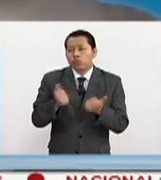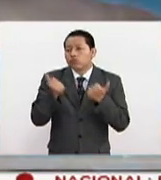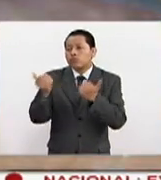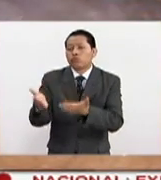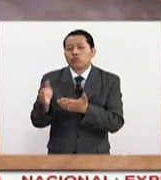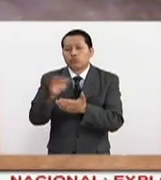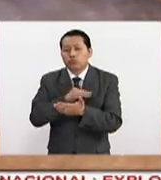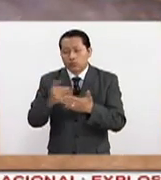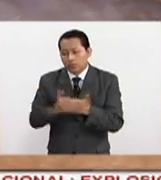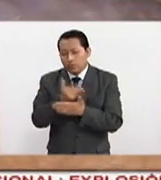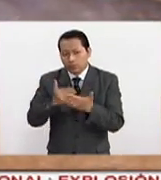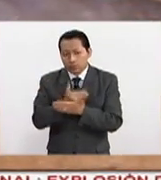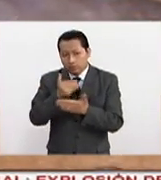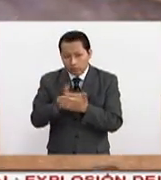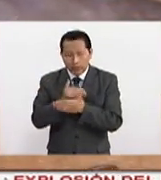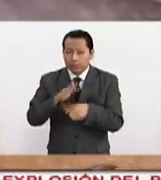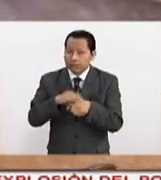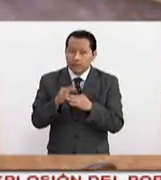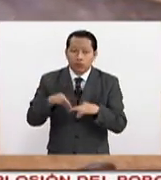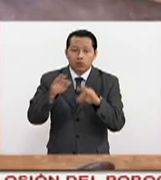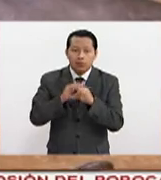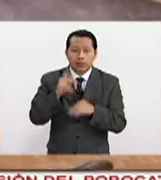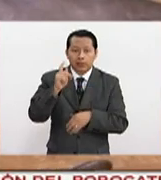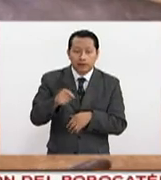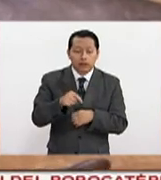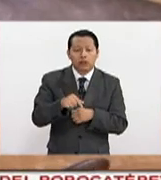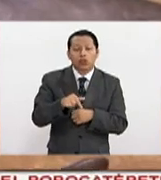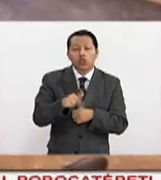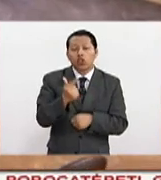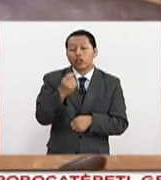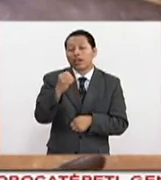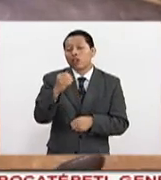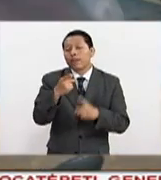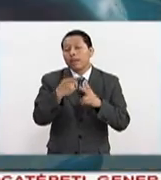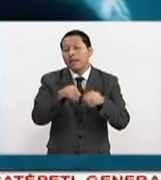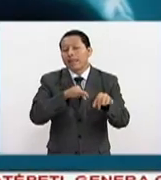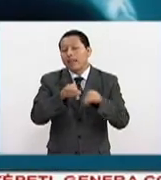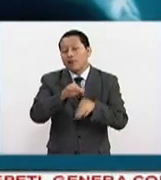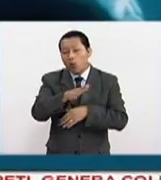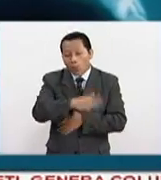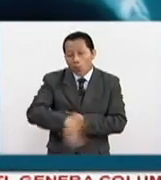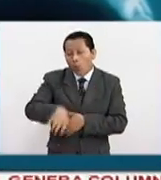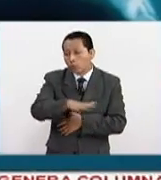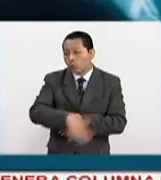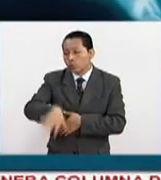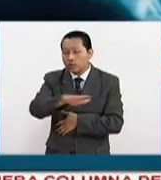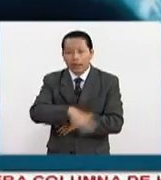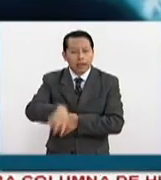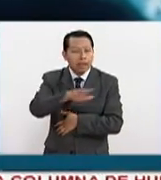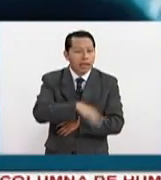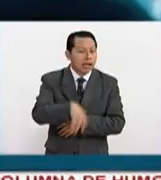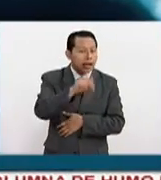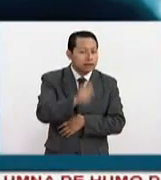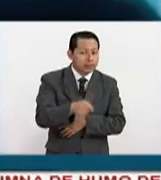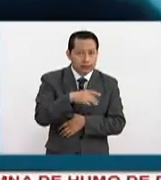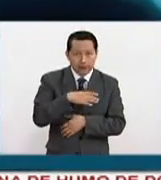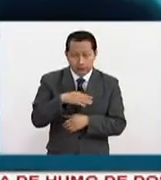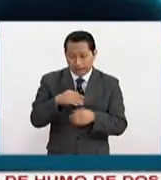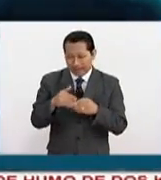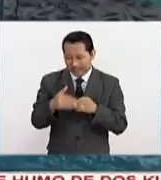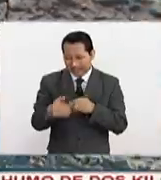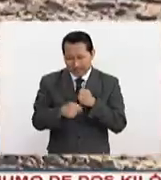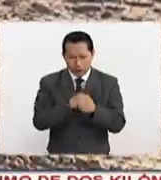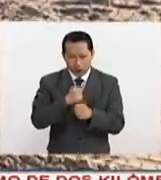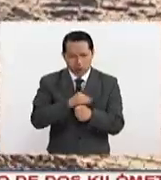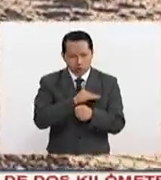santuario y reproducirla es mayor. El 11 de octubre comienzan los trabajos de búsqueda y se espera que antes de que concluya el año se